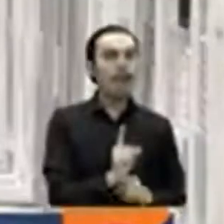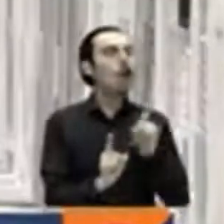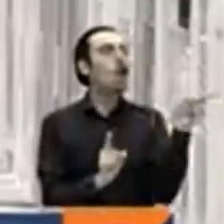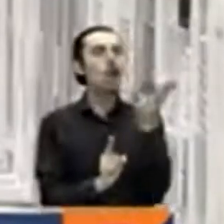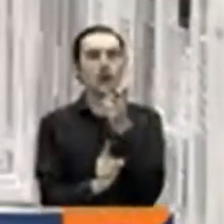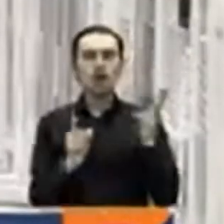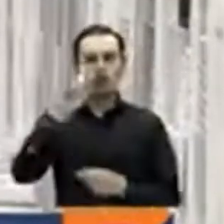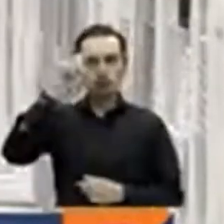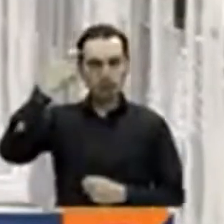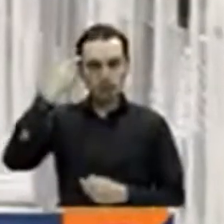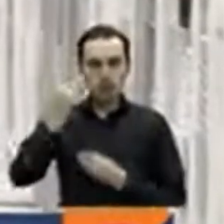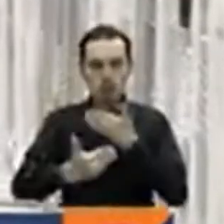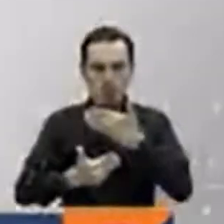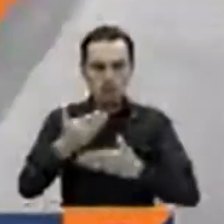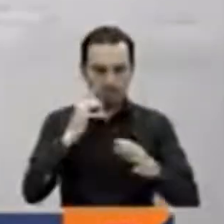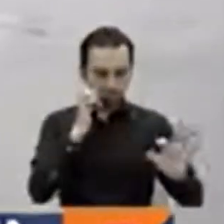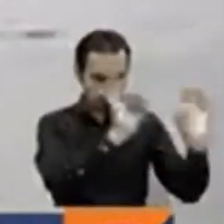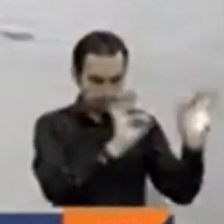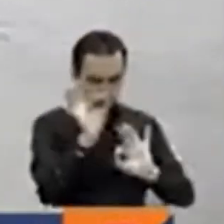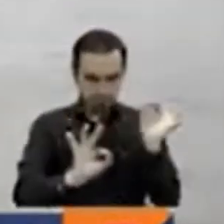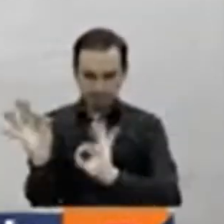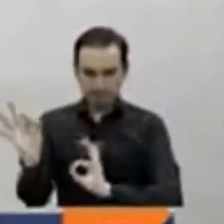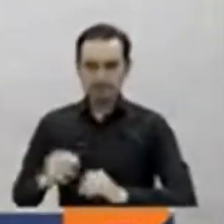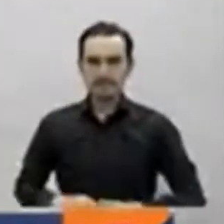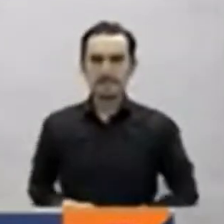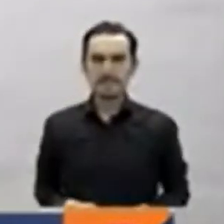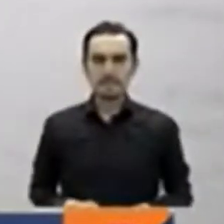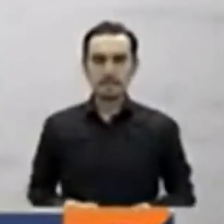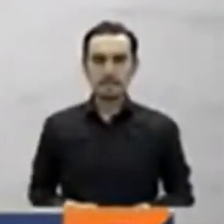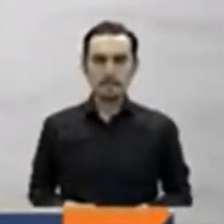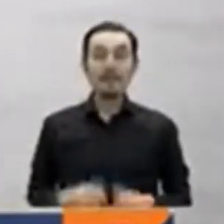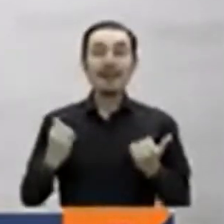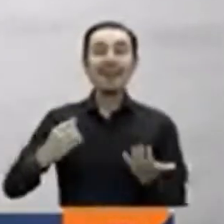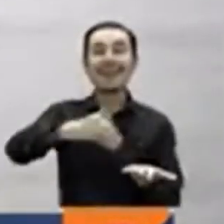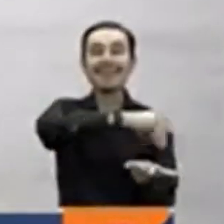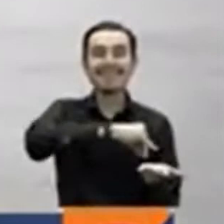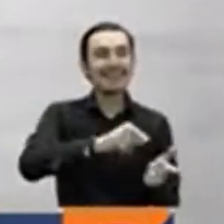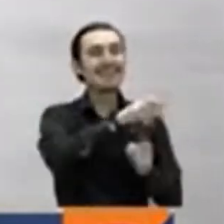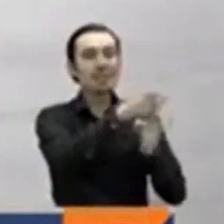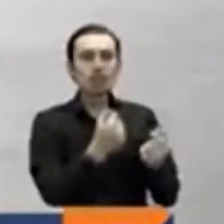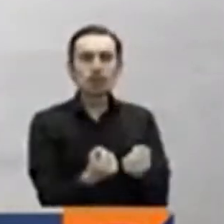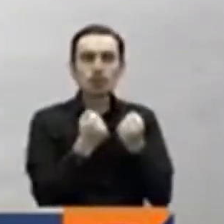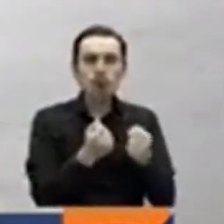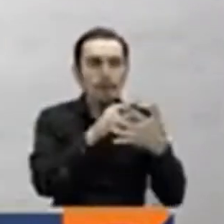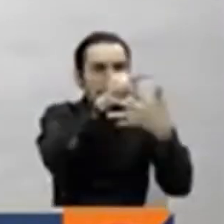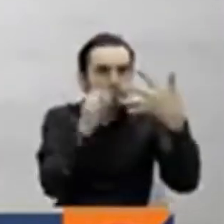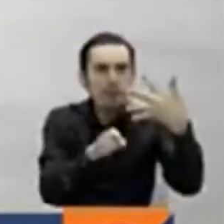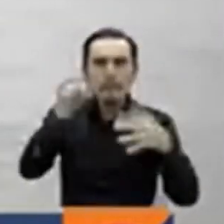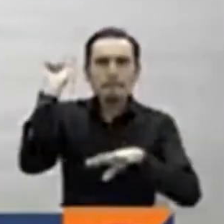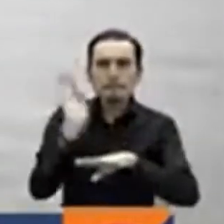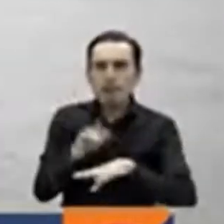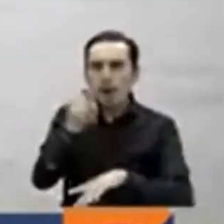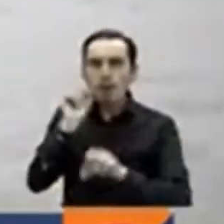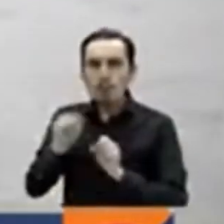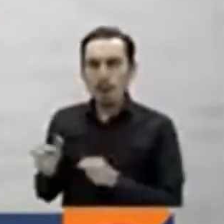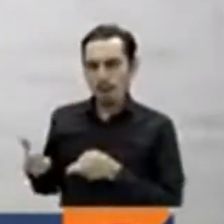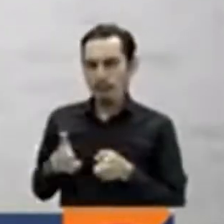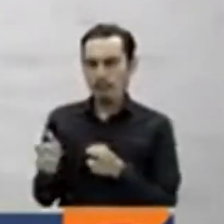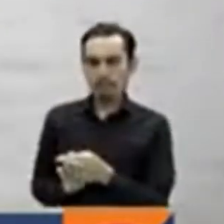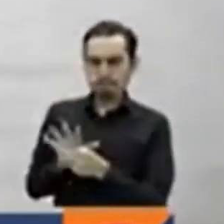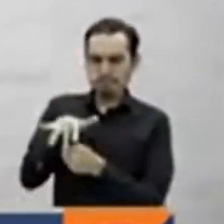gobiernos avanzan en los preparativos. En Atlántico hay 5 puntos de alto riesgo por desbordamiento del canal del